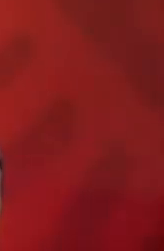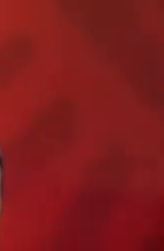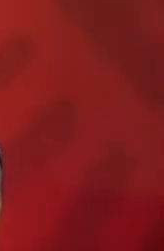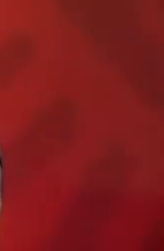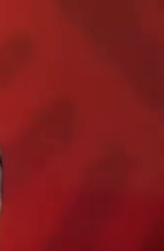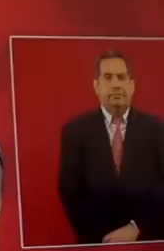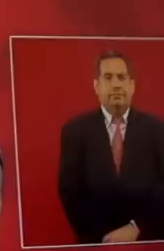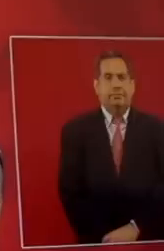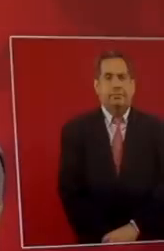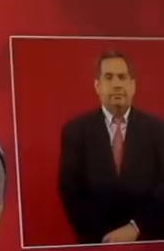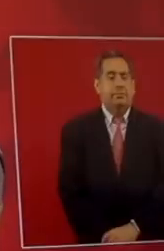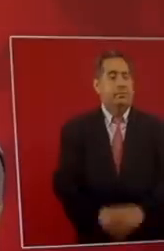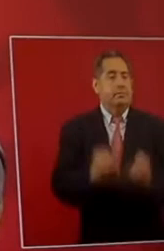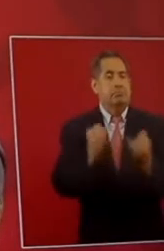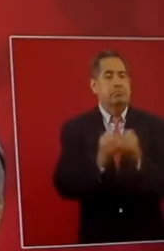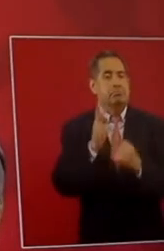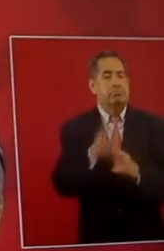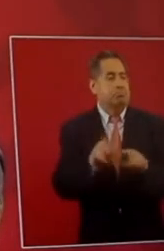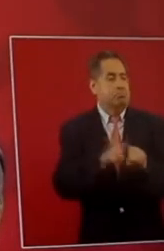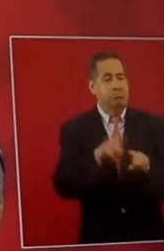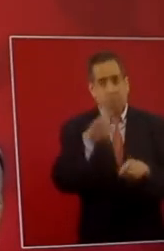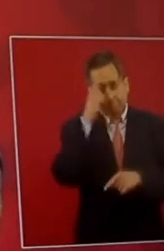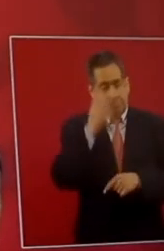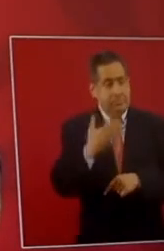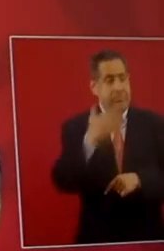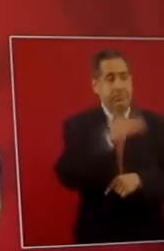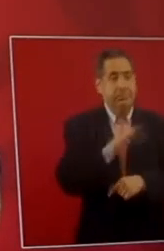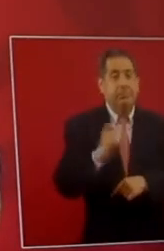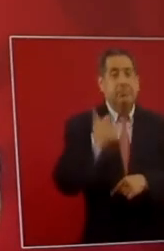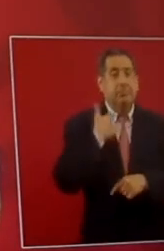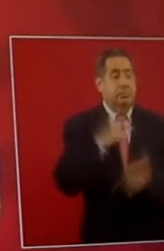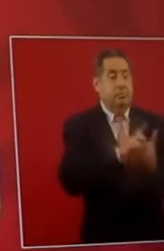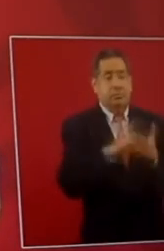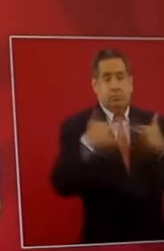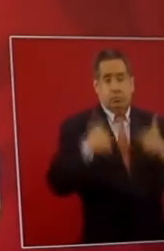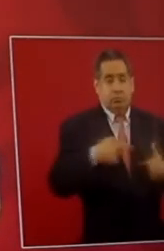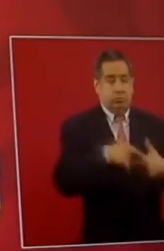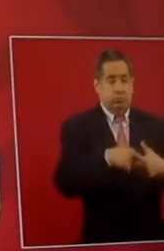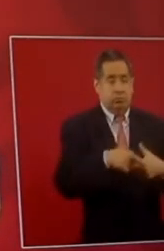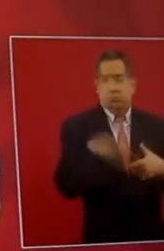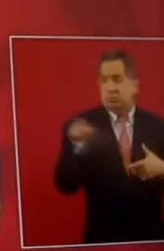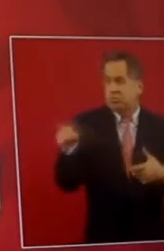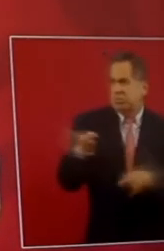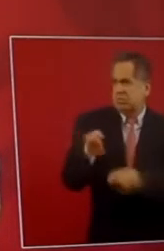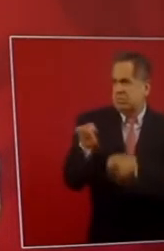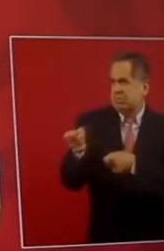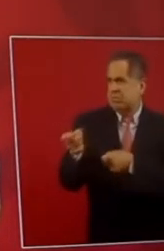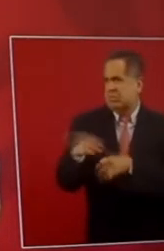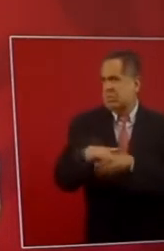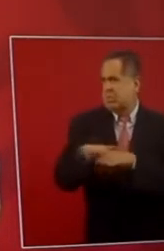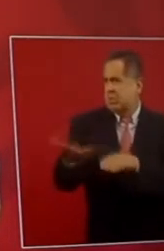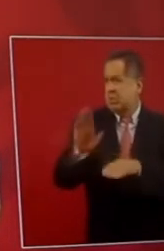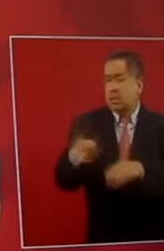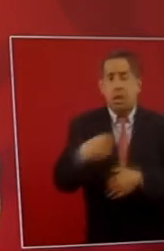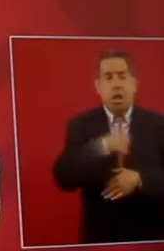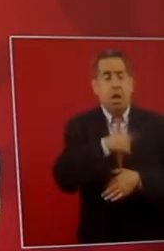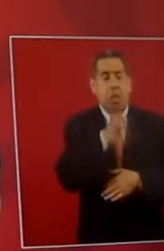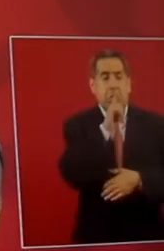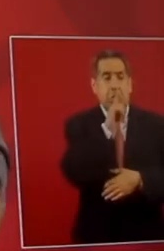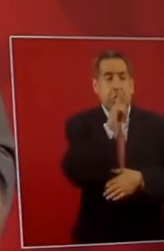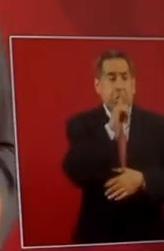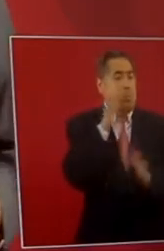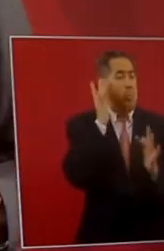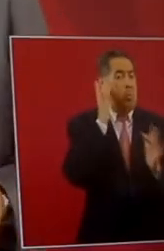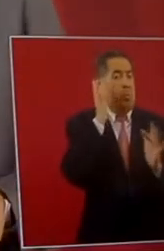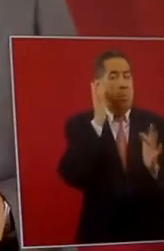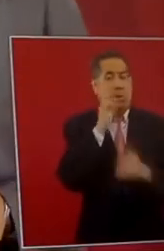teníamos anteriormente. A partir del 2008 estamos trabajando de una manera variable en todos los estados